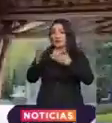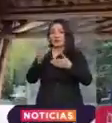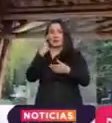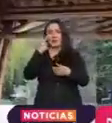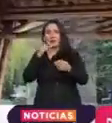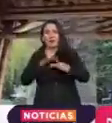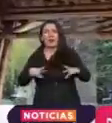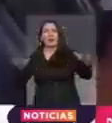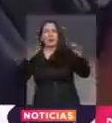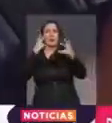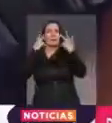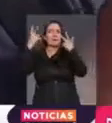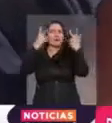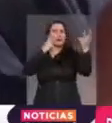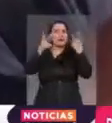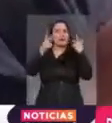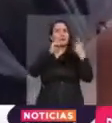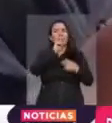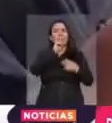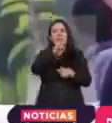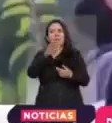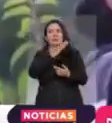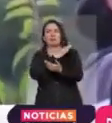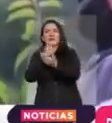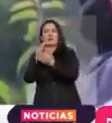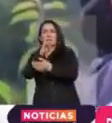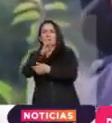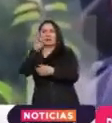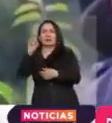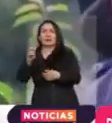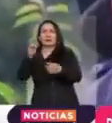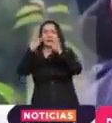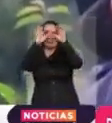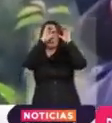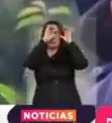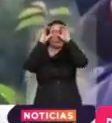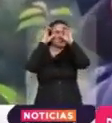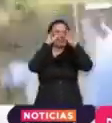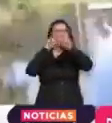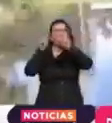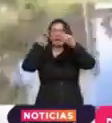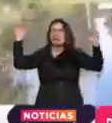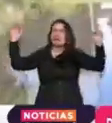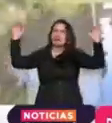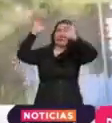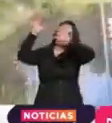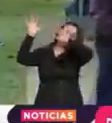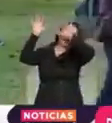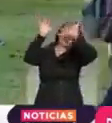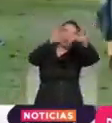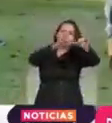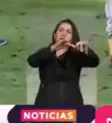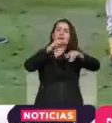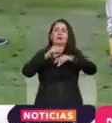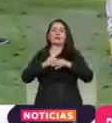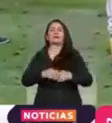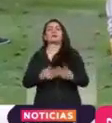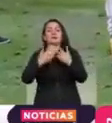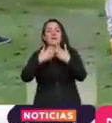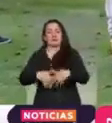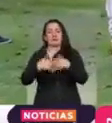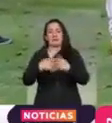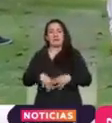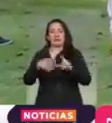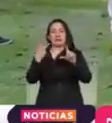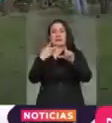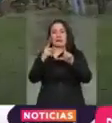general podrán disfrutar del 24 al 27 de noviembre jornadas de pajareo con avistamiento de aves, mini feria empresarial y talleres virtuales.